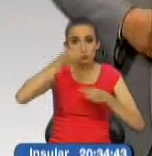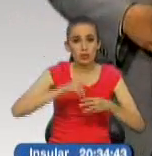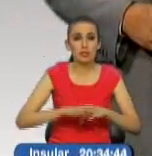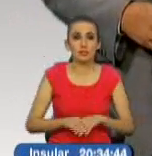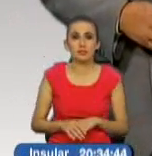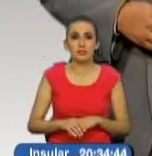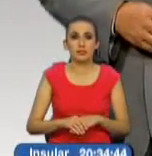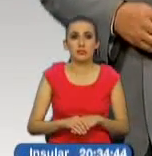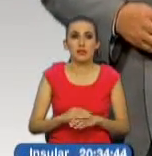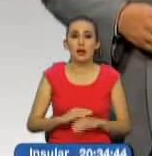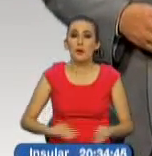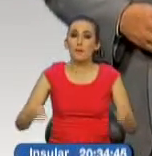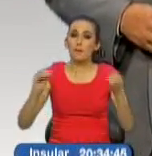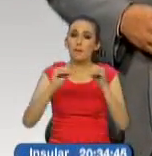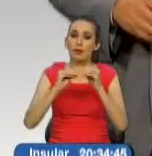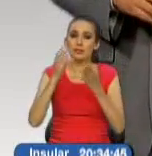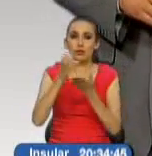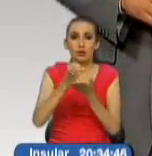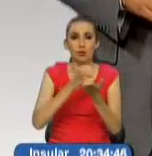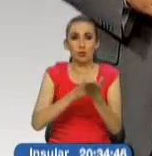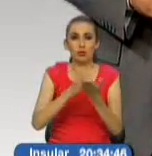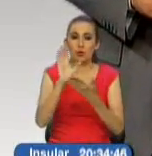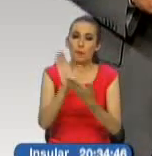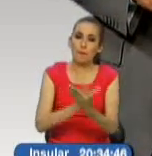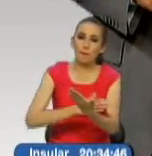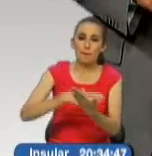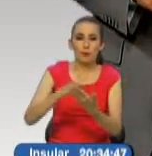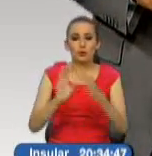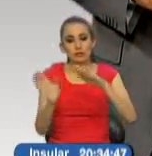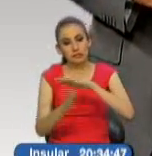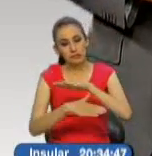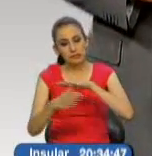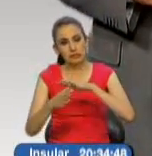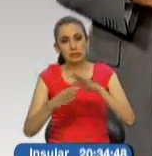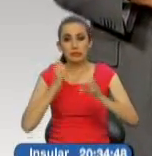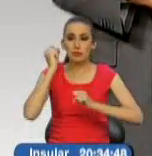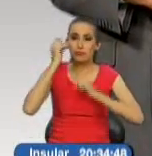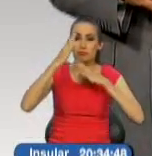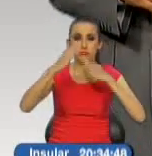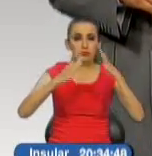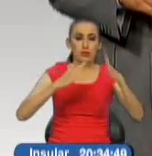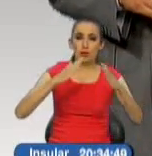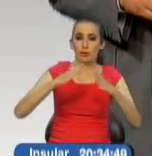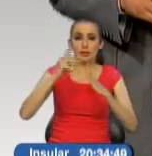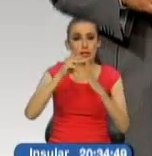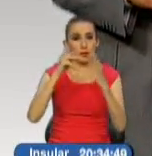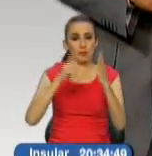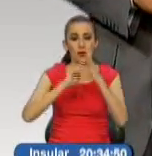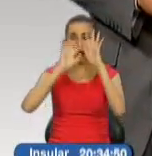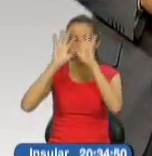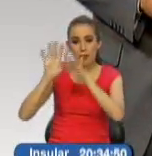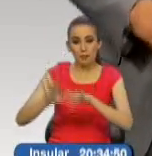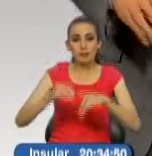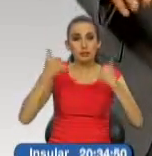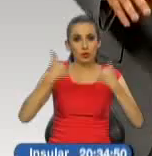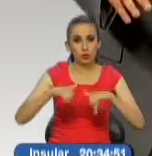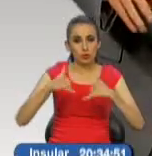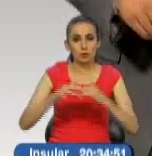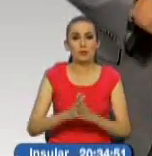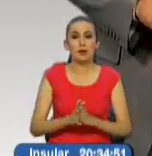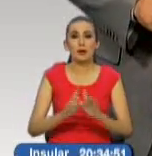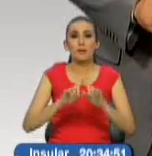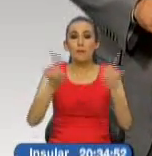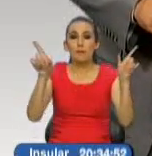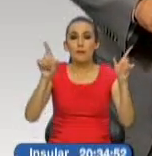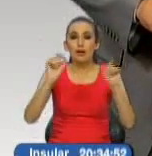personalmente. Adicionalmente, hay cursos especializados de música, cocina, robótica educativa, programación de software para juegos y demás. Pero la